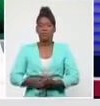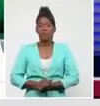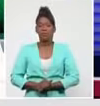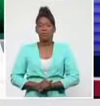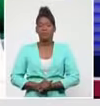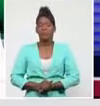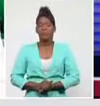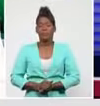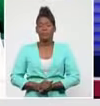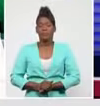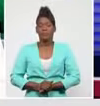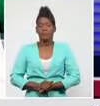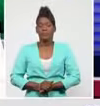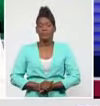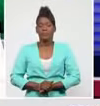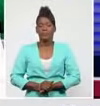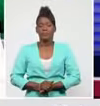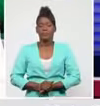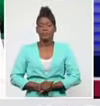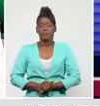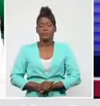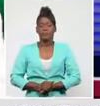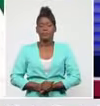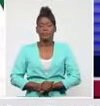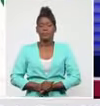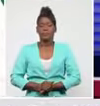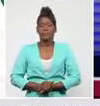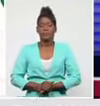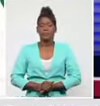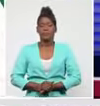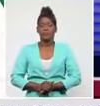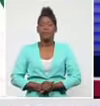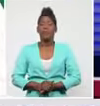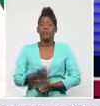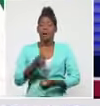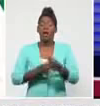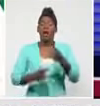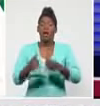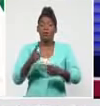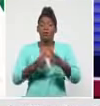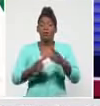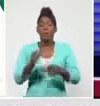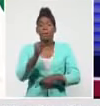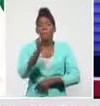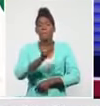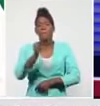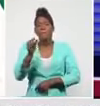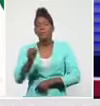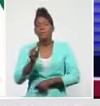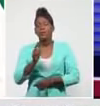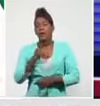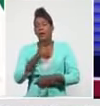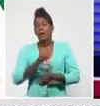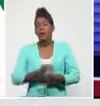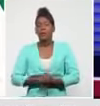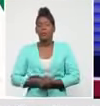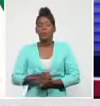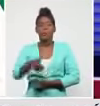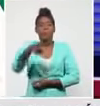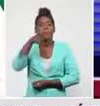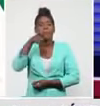sería posible tenerlo en esta forma. Hay personal que vigila